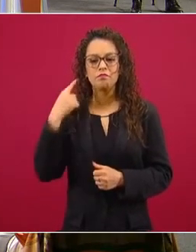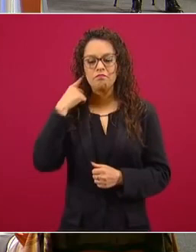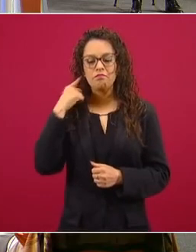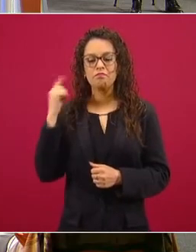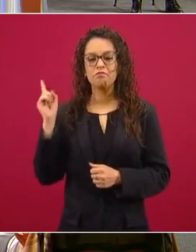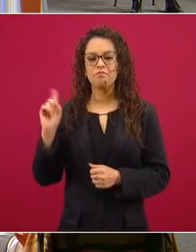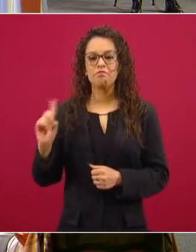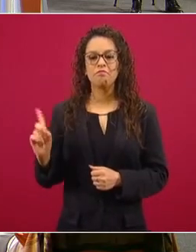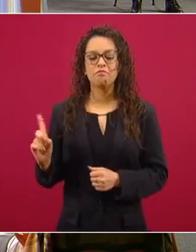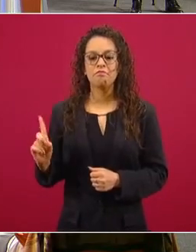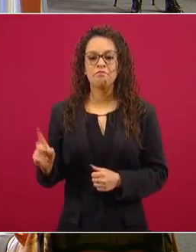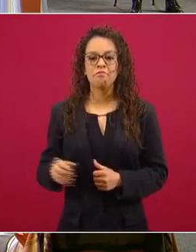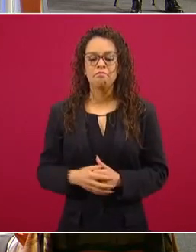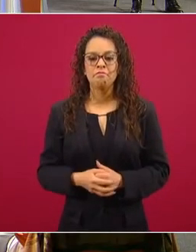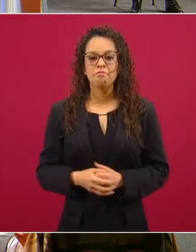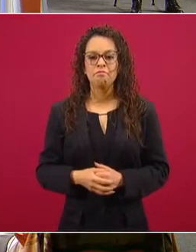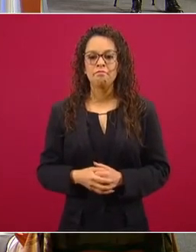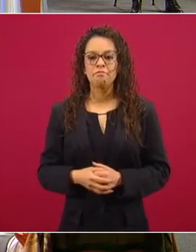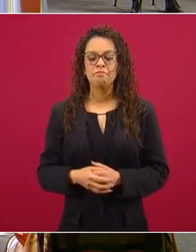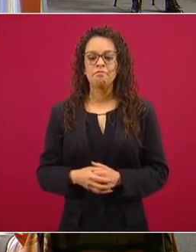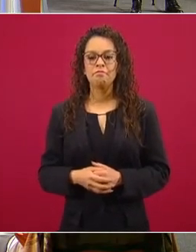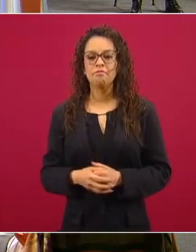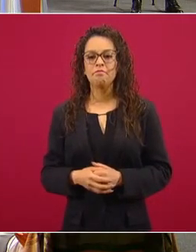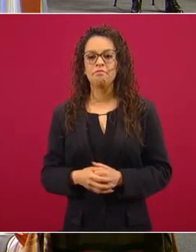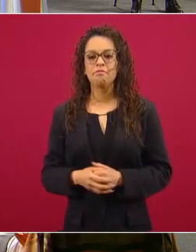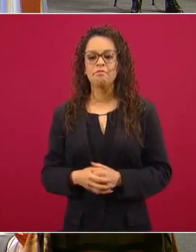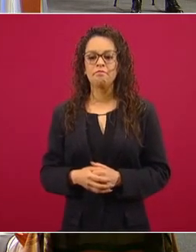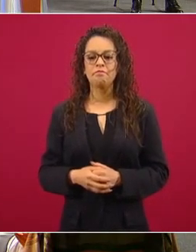que la paz y la tranquilidad estarán de regreso en Nayarit.